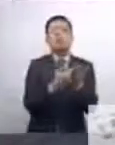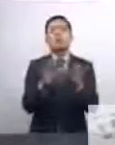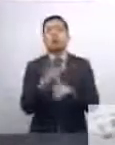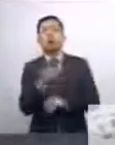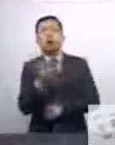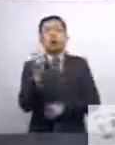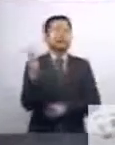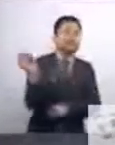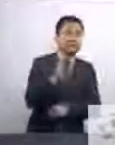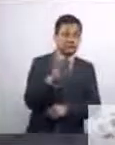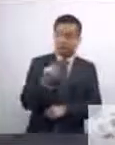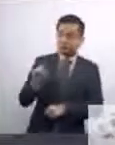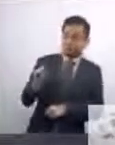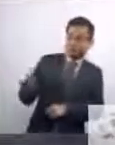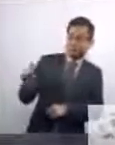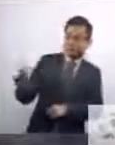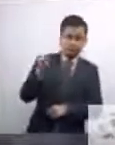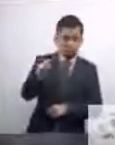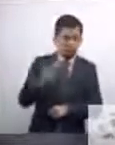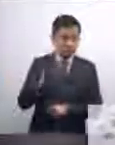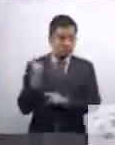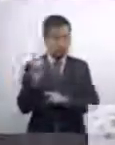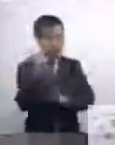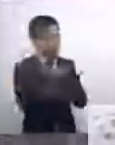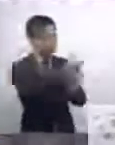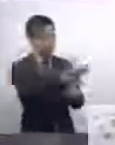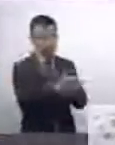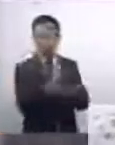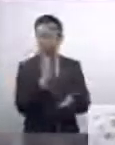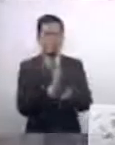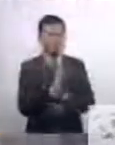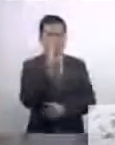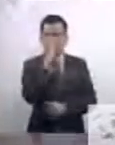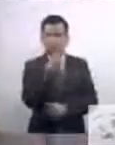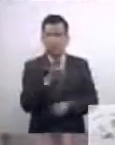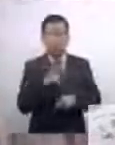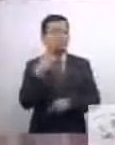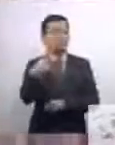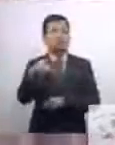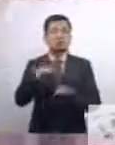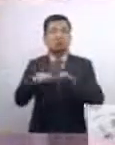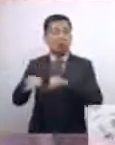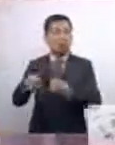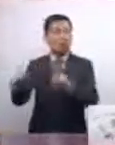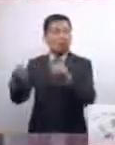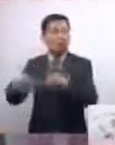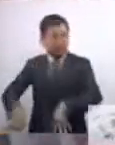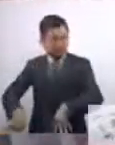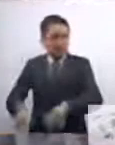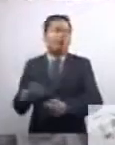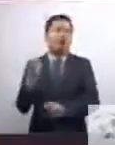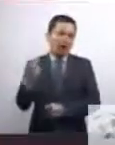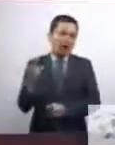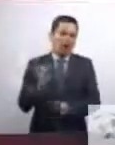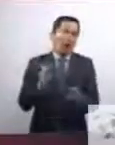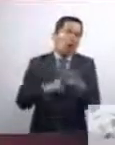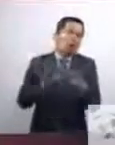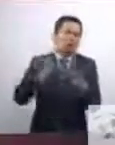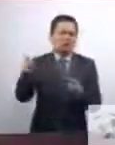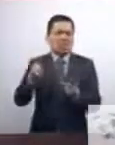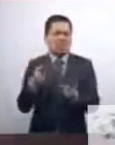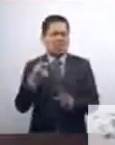por la pérdida del ingreso o disminuir el monto pagado por un ingreso reducido que por una irresponsabilidad